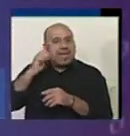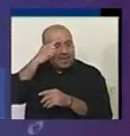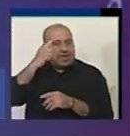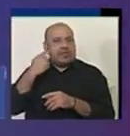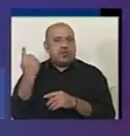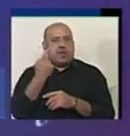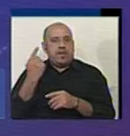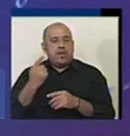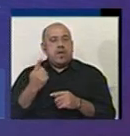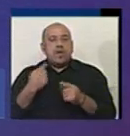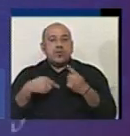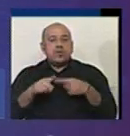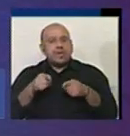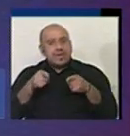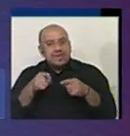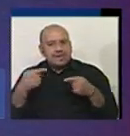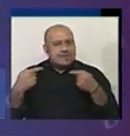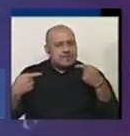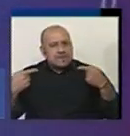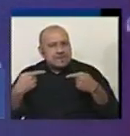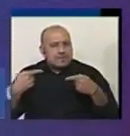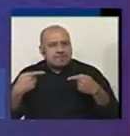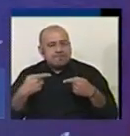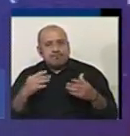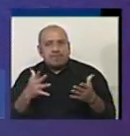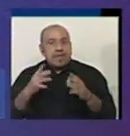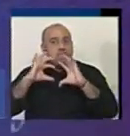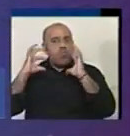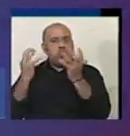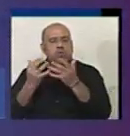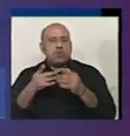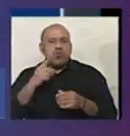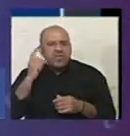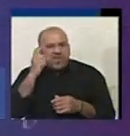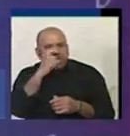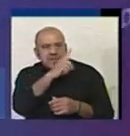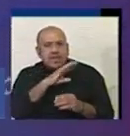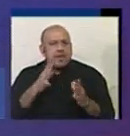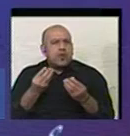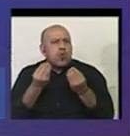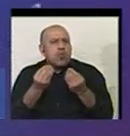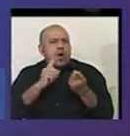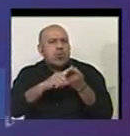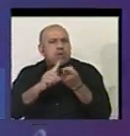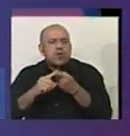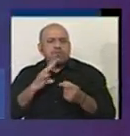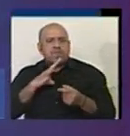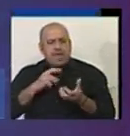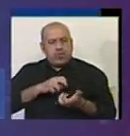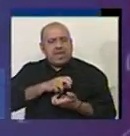bueno, esa disputa planetaria está siendo muy difícil de gobernar. Hay una crisis de gobernanza